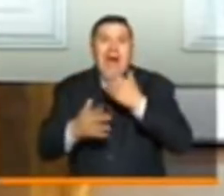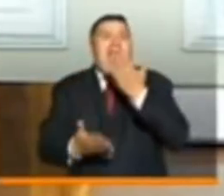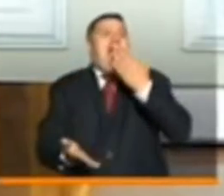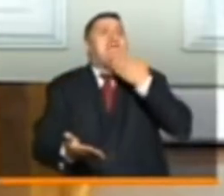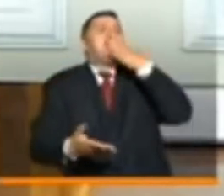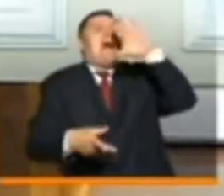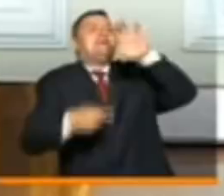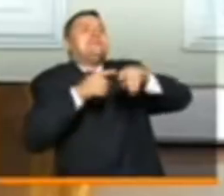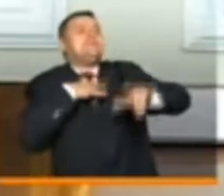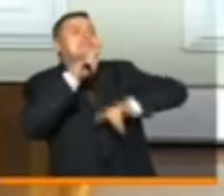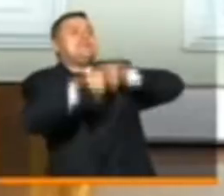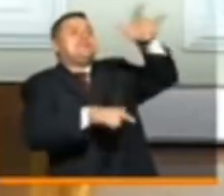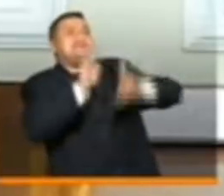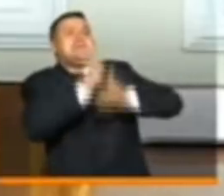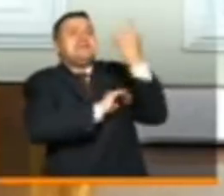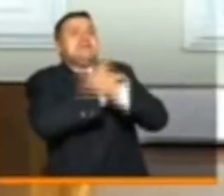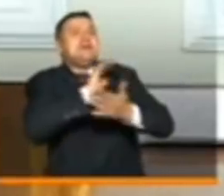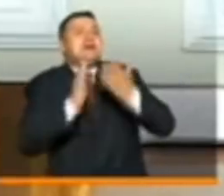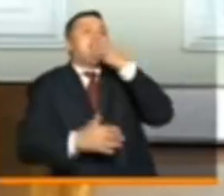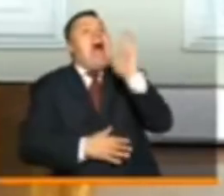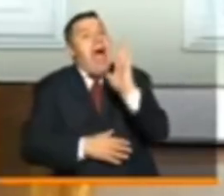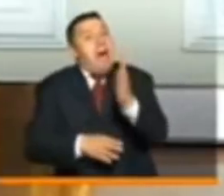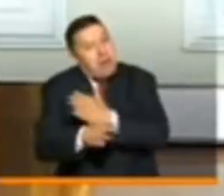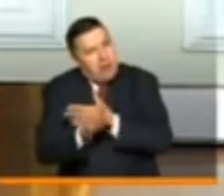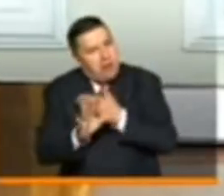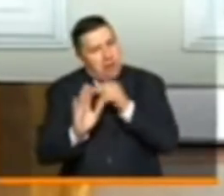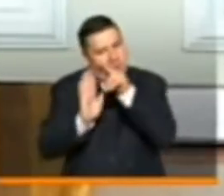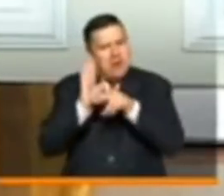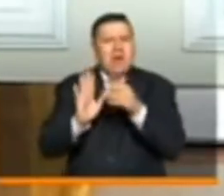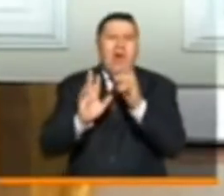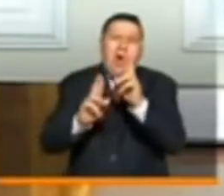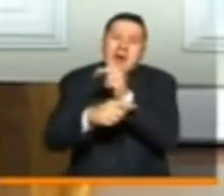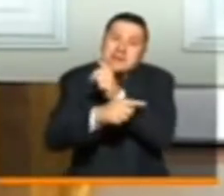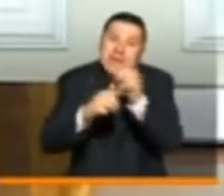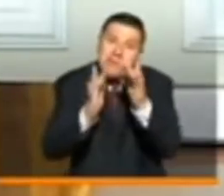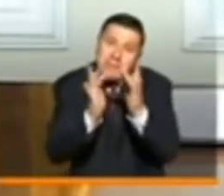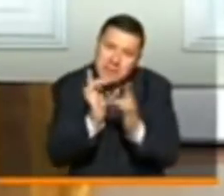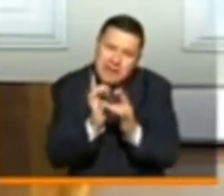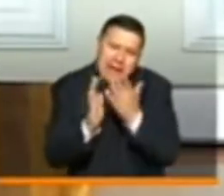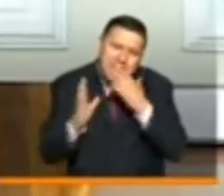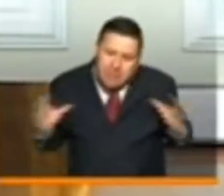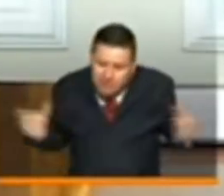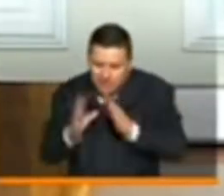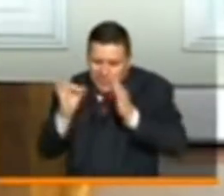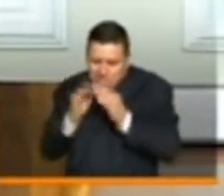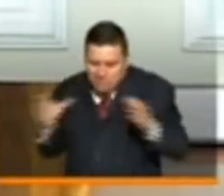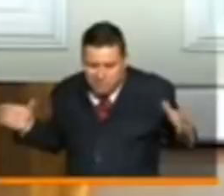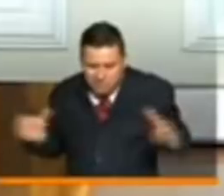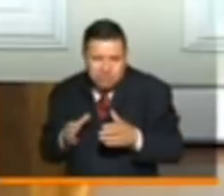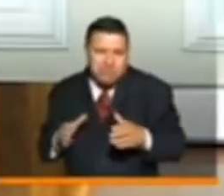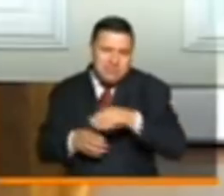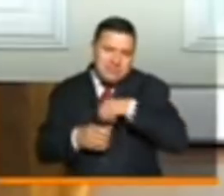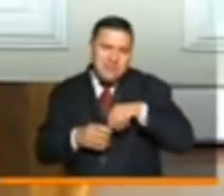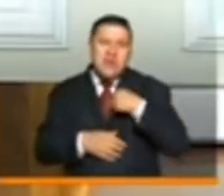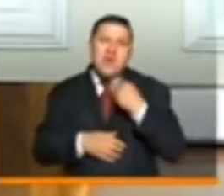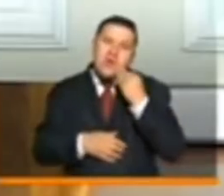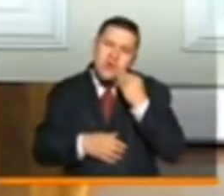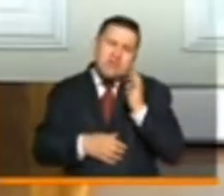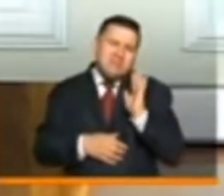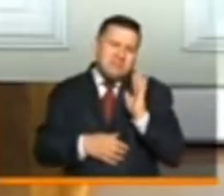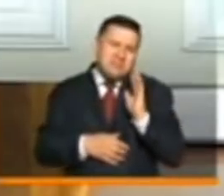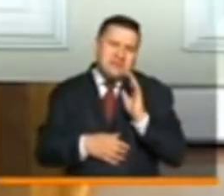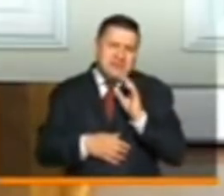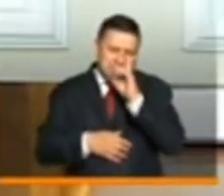comprado lo contrario tratemos de aprovechar también esta semana santa para el recogimiento para estar dentro del lugar